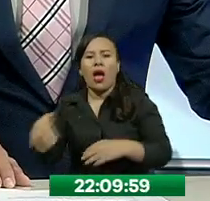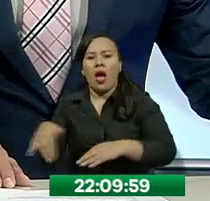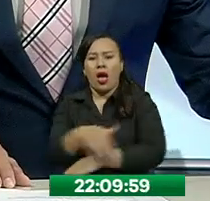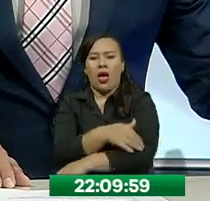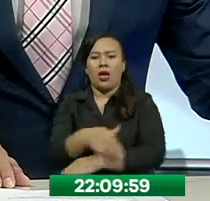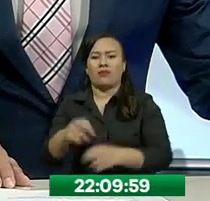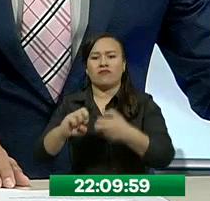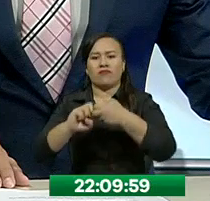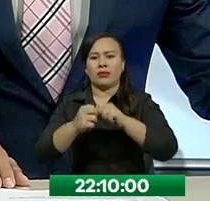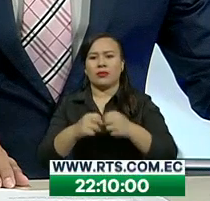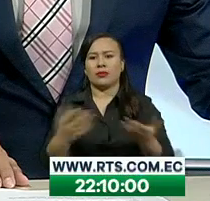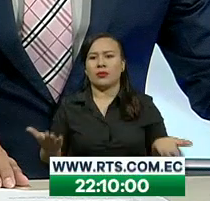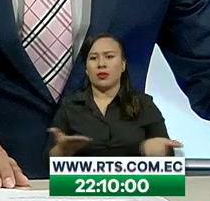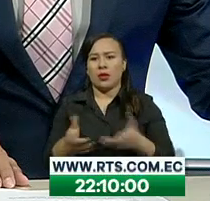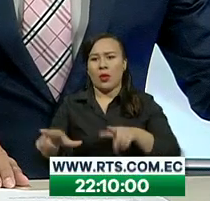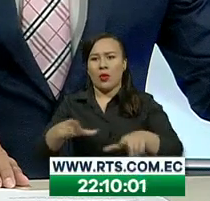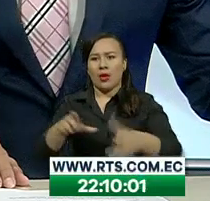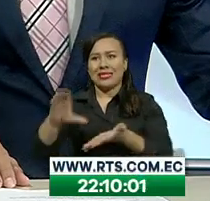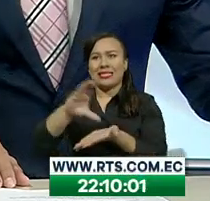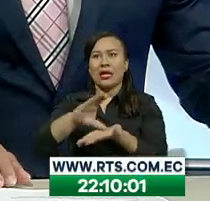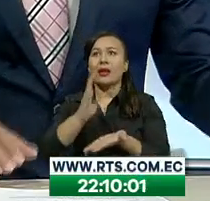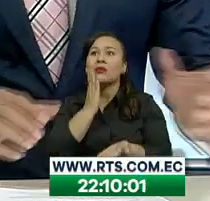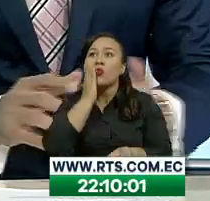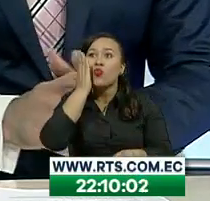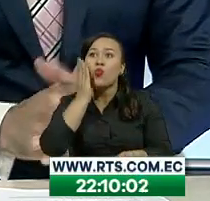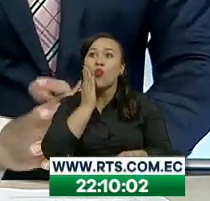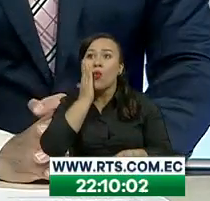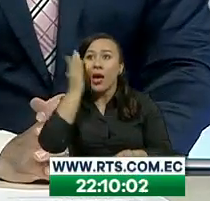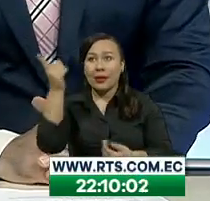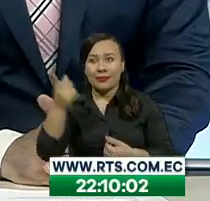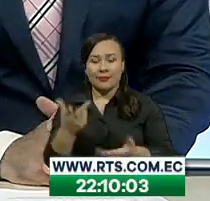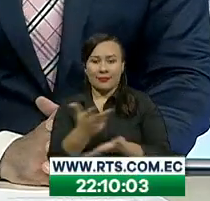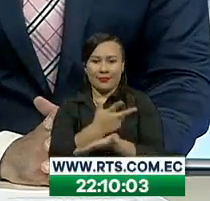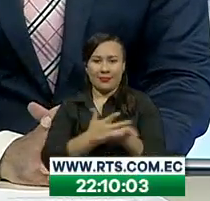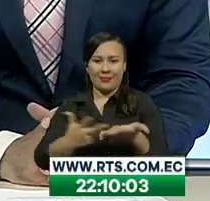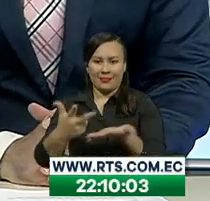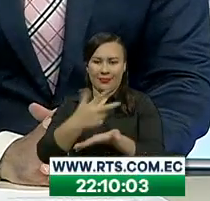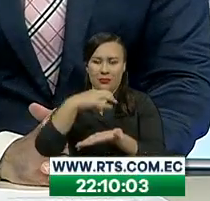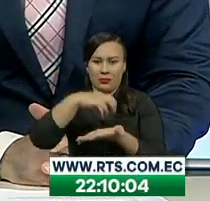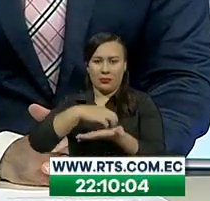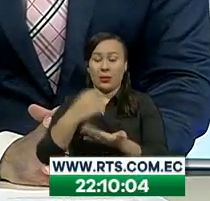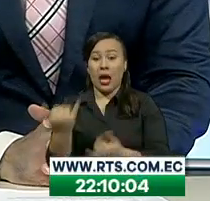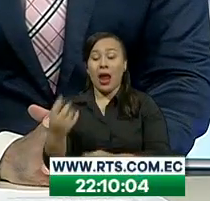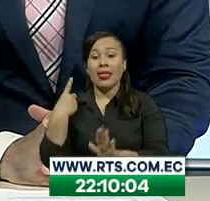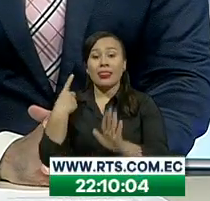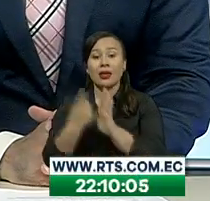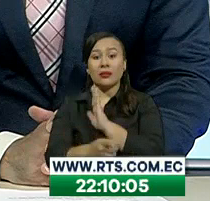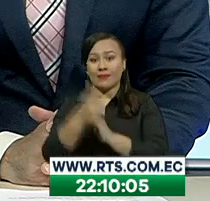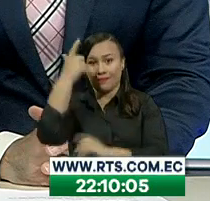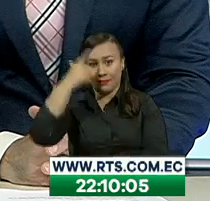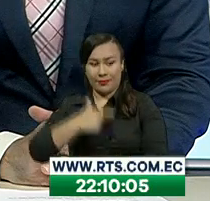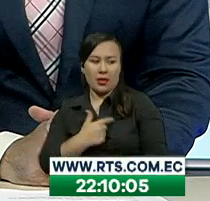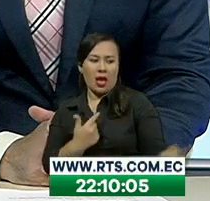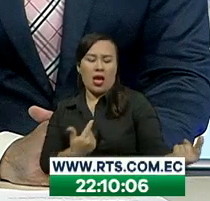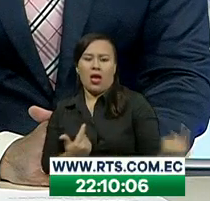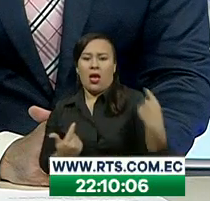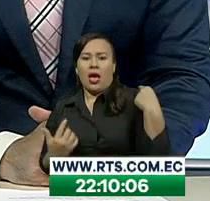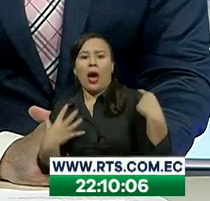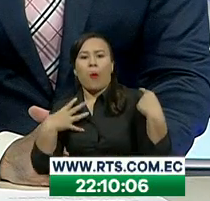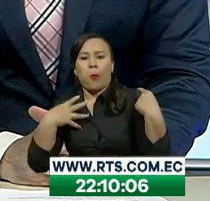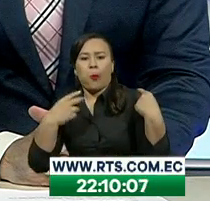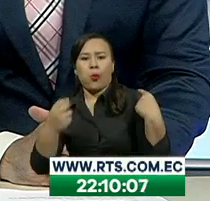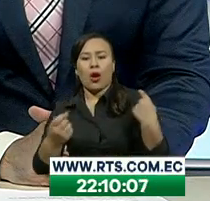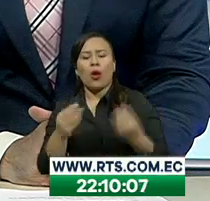se produjo en una céntrica calle de Tulcán, en la provincia de Carchi. Según la denuncia de la víctima, el agresor intentó sustraerse